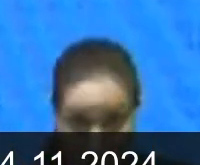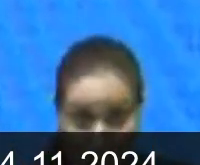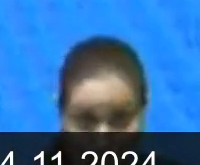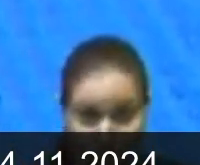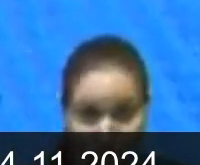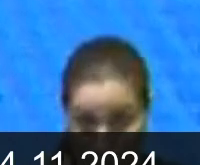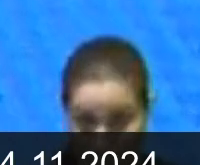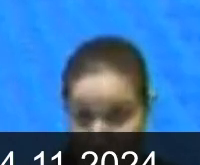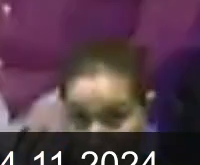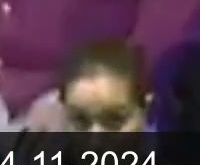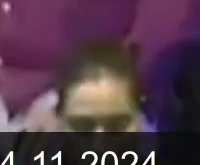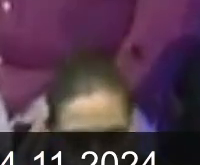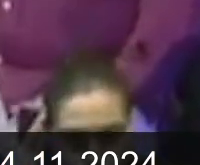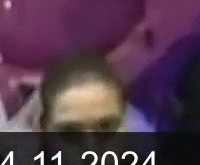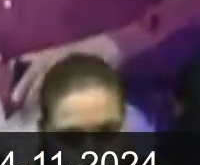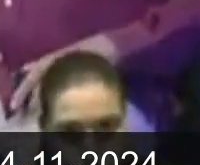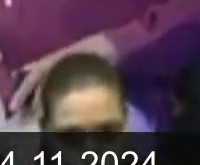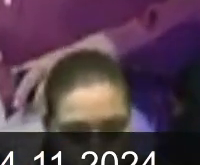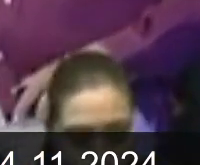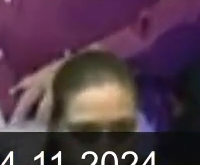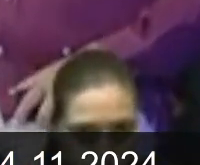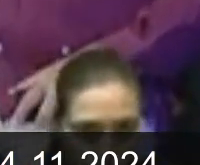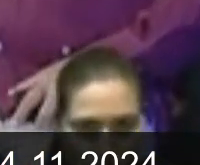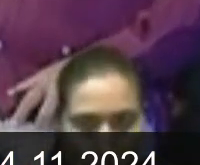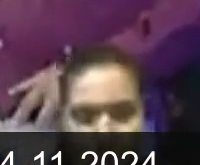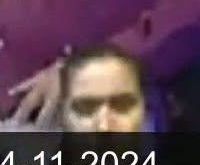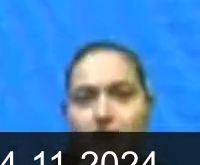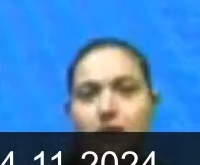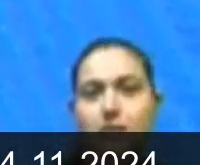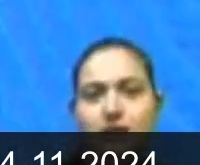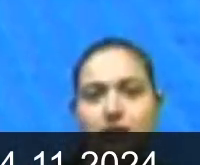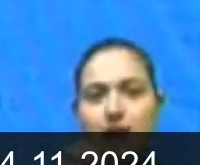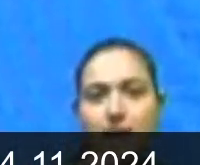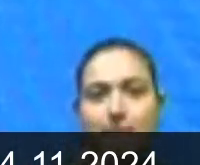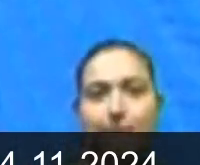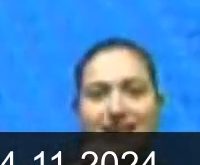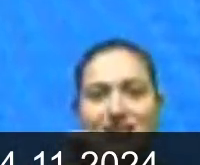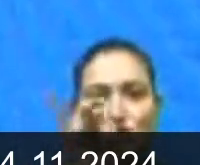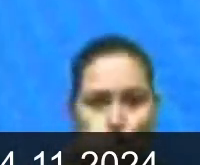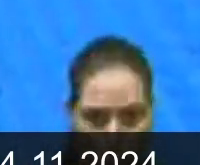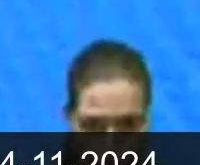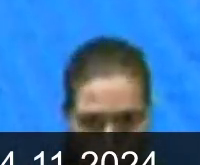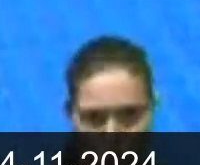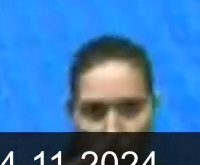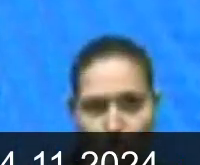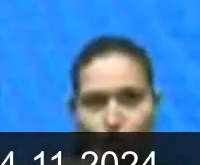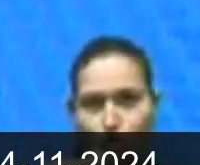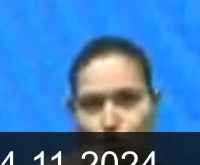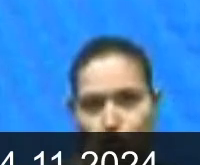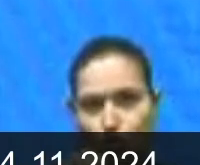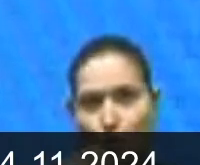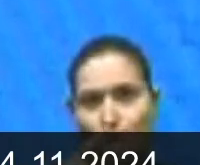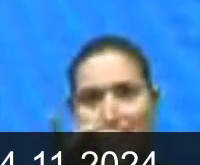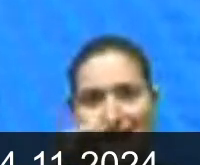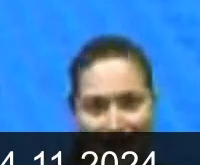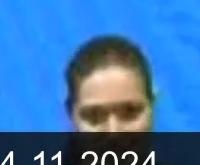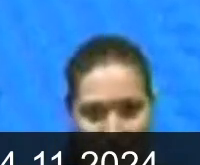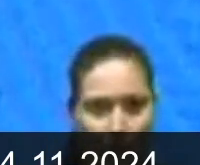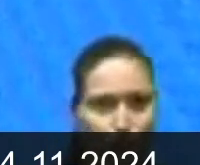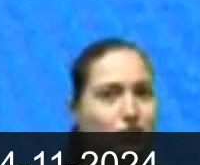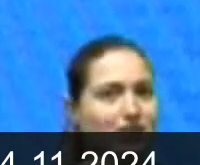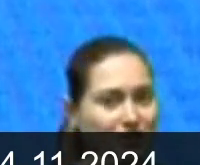fue evolucionando y ya es la depresión tropical número 18. Se espera que en